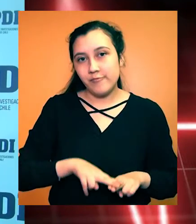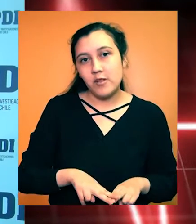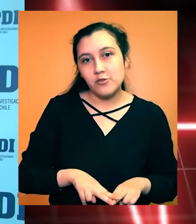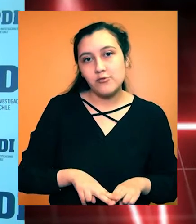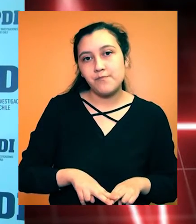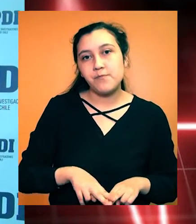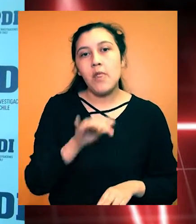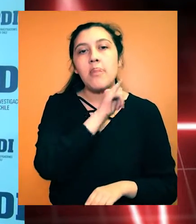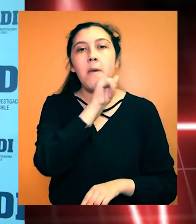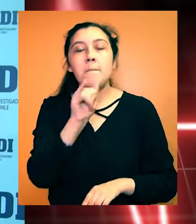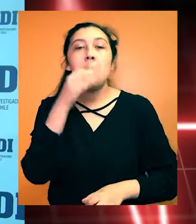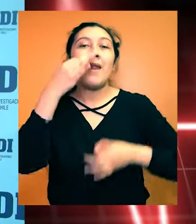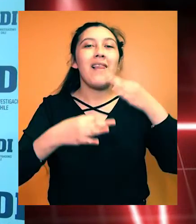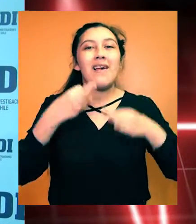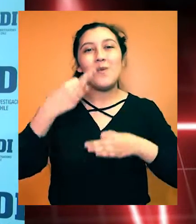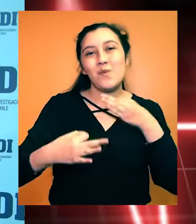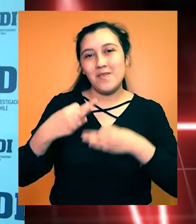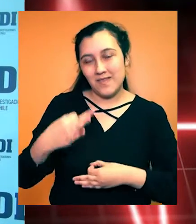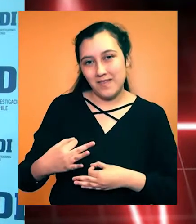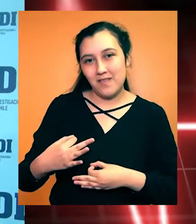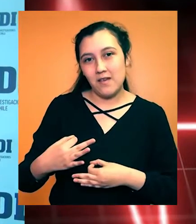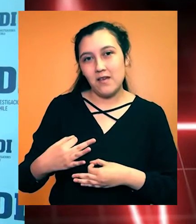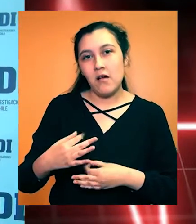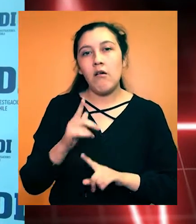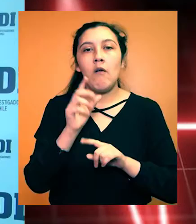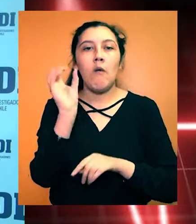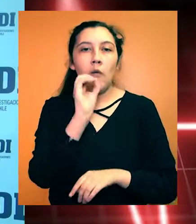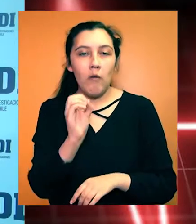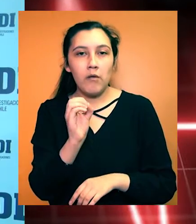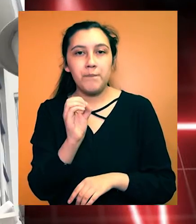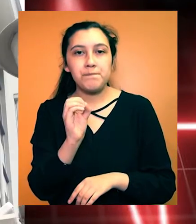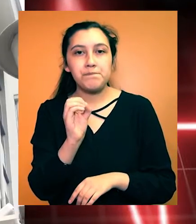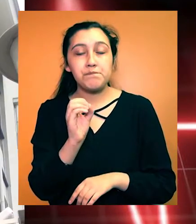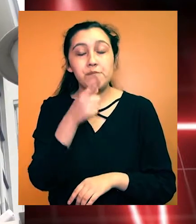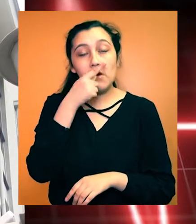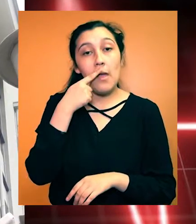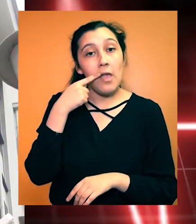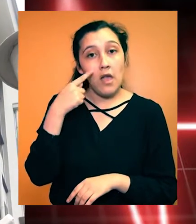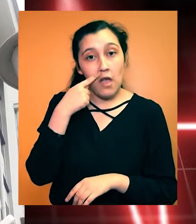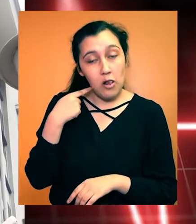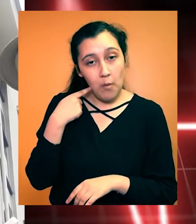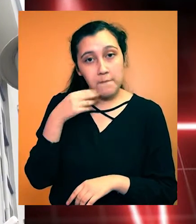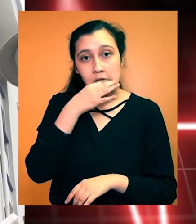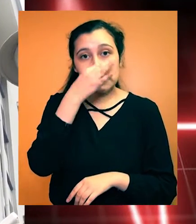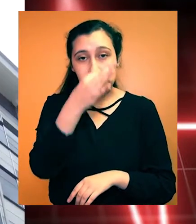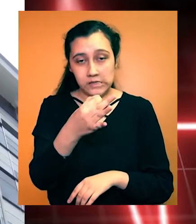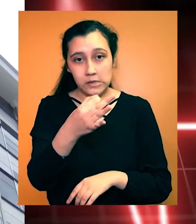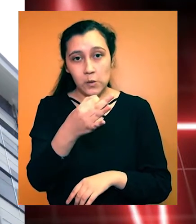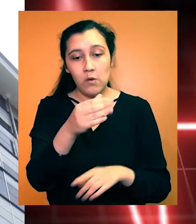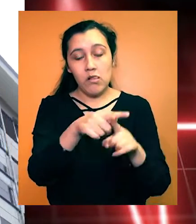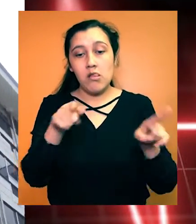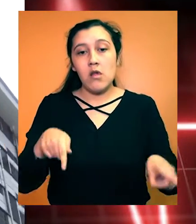misma como evidencia, un posterior juicio o alguna acusación criminal. El hombre que prestó declaraciones en el cuartel